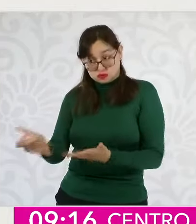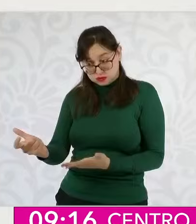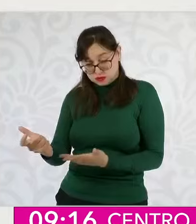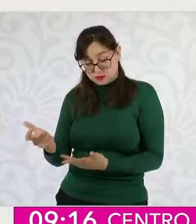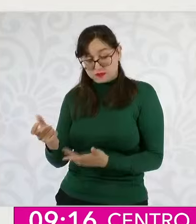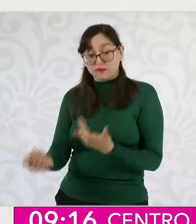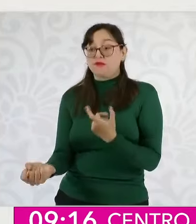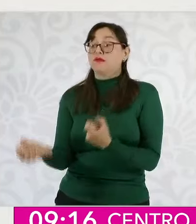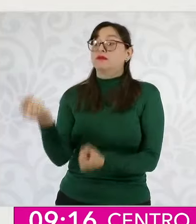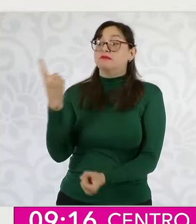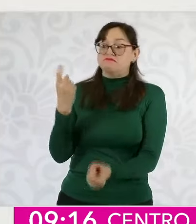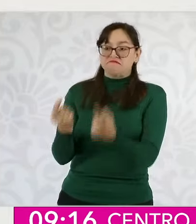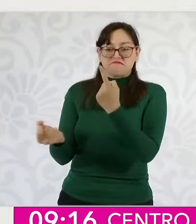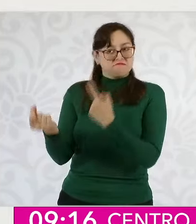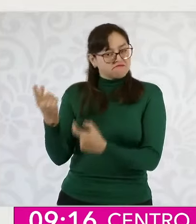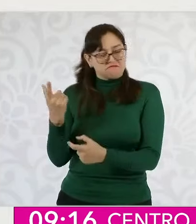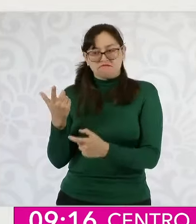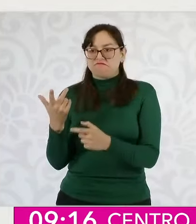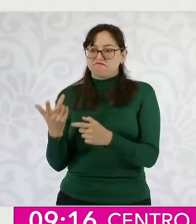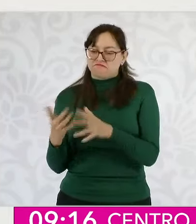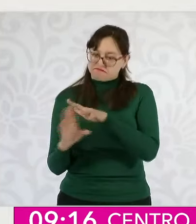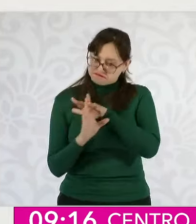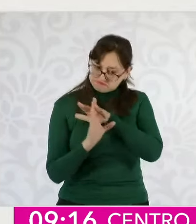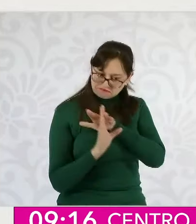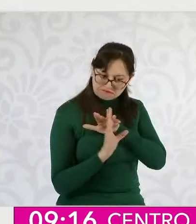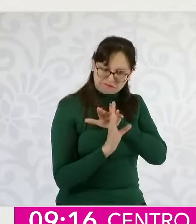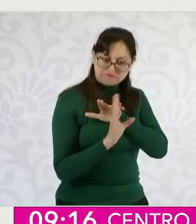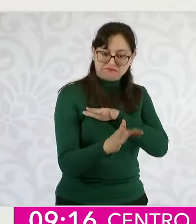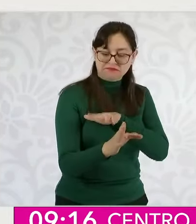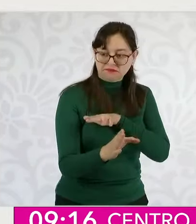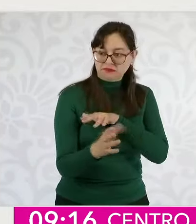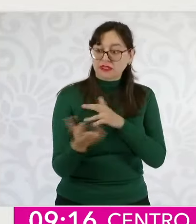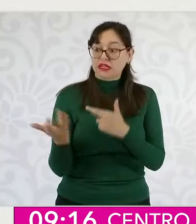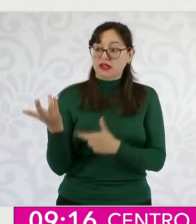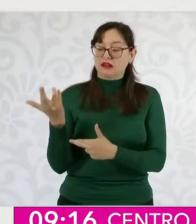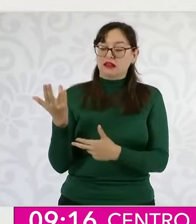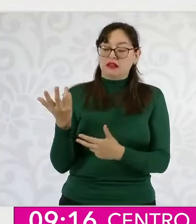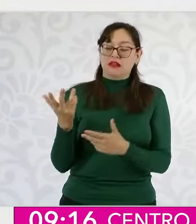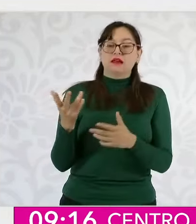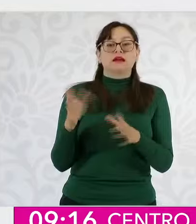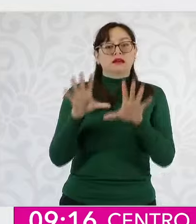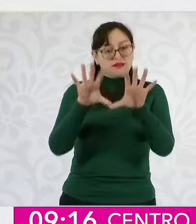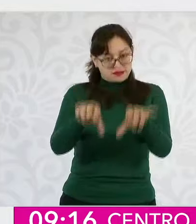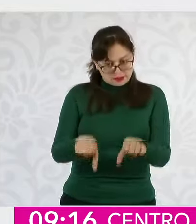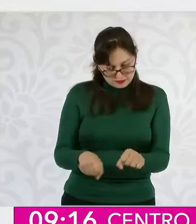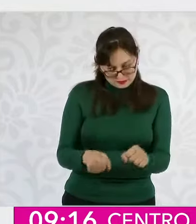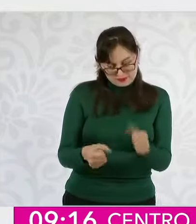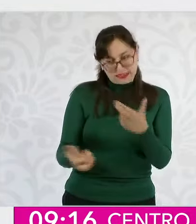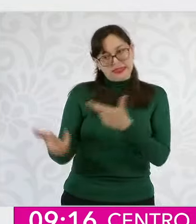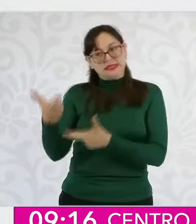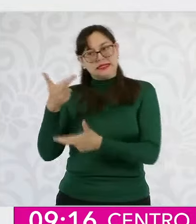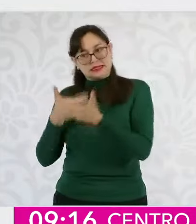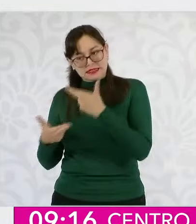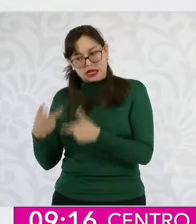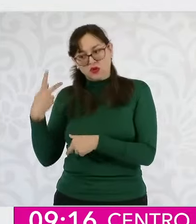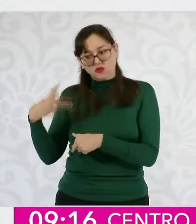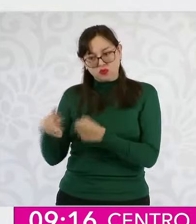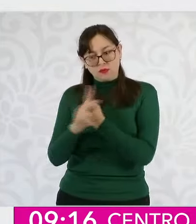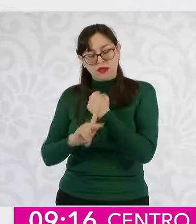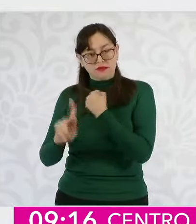regresados a sus países por una única ocasión. Pero es un programa integral que tiene